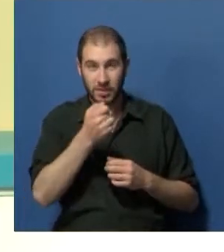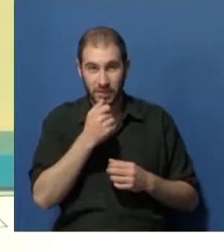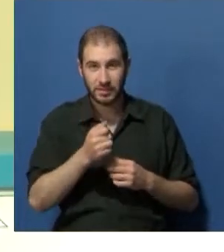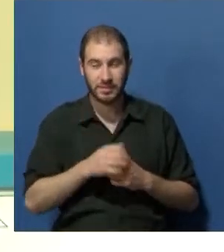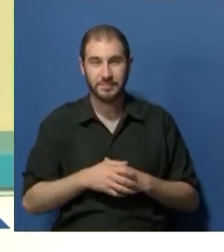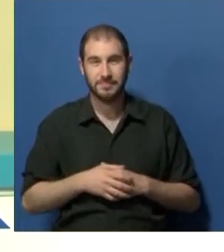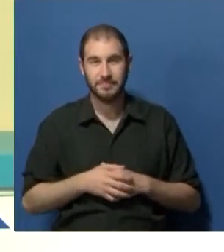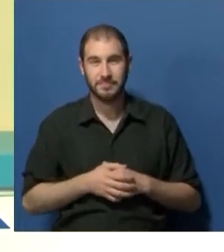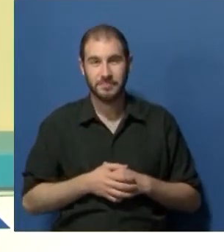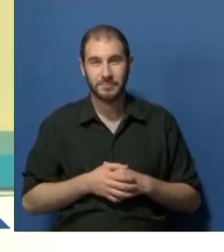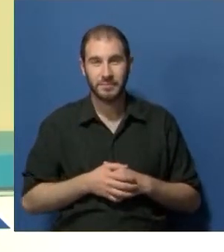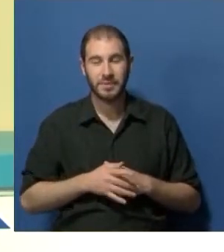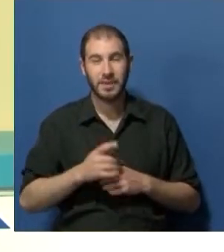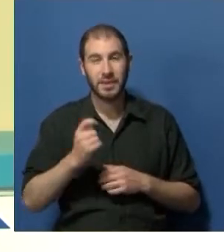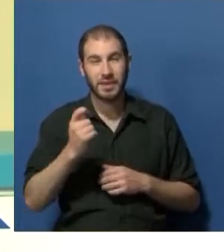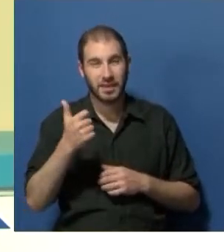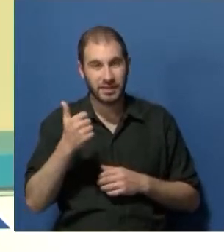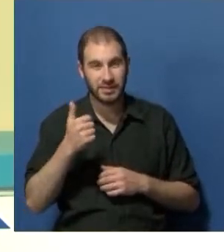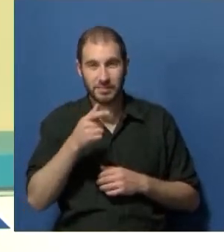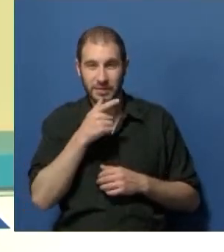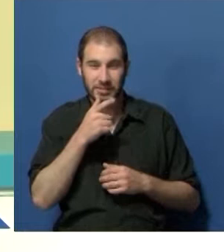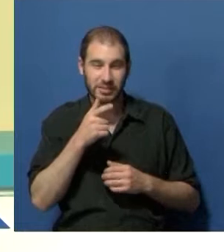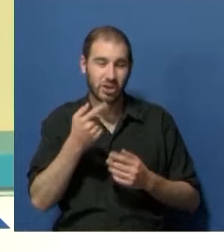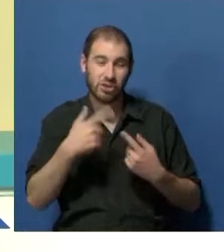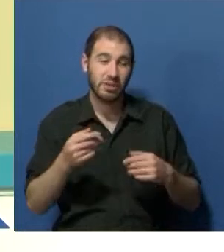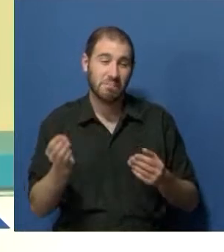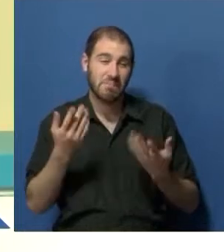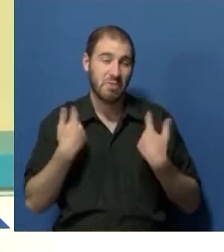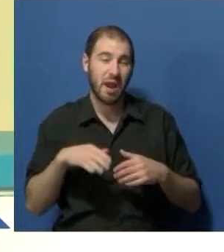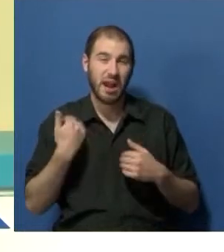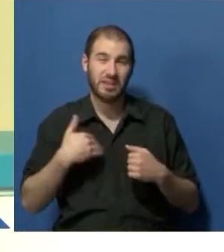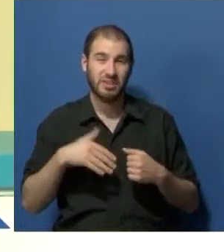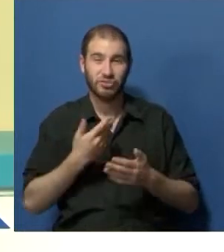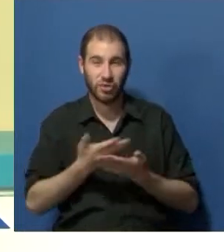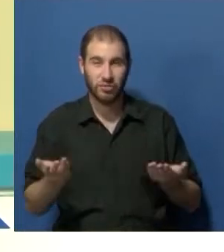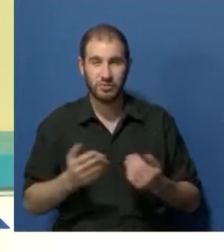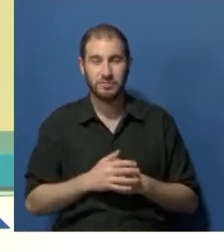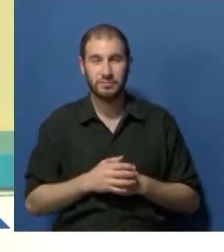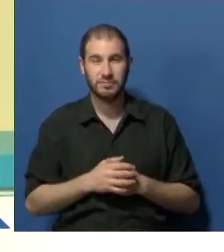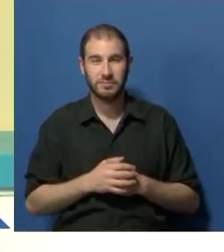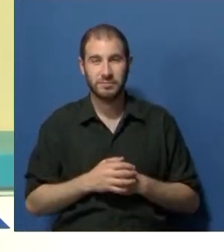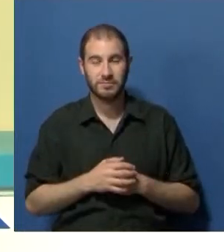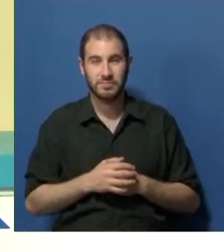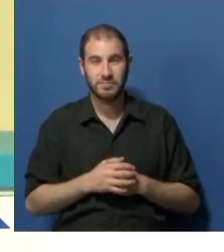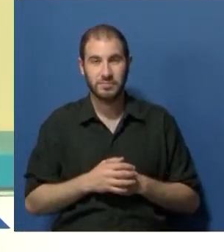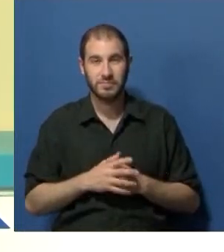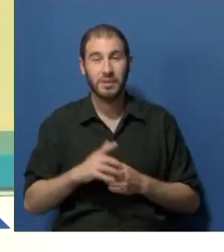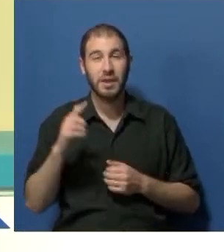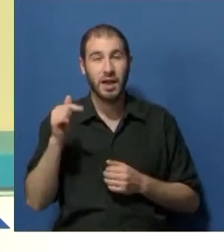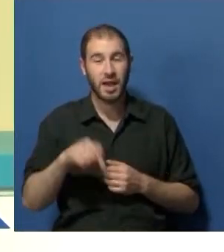que es casi que es un accesorio más del argentino, ¿no? Sí, bueno, amigos,